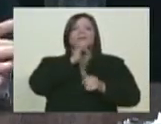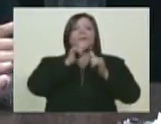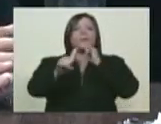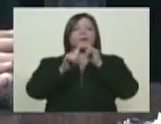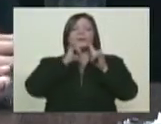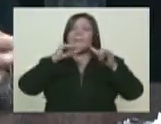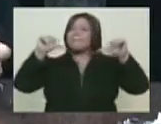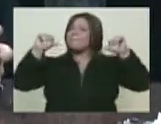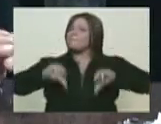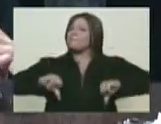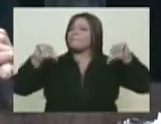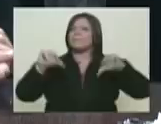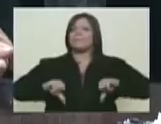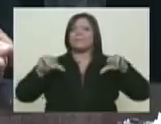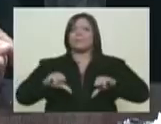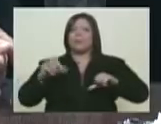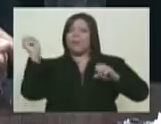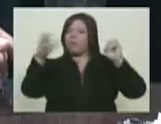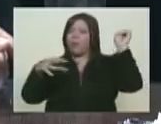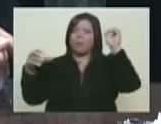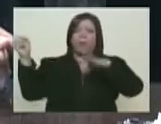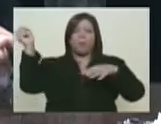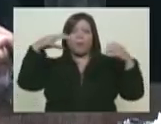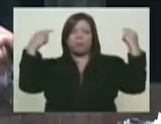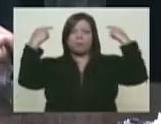que circula, y además bombardeo,